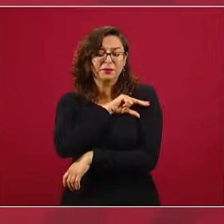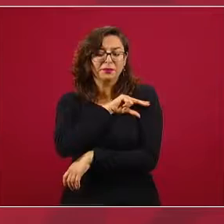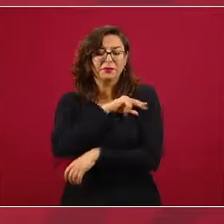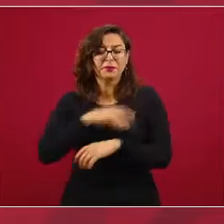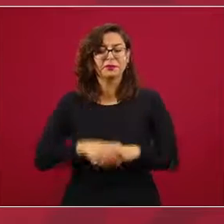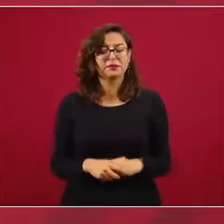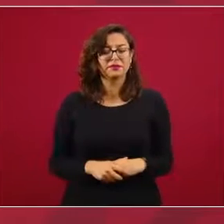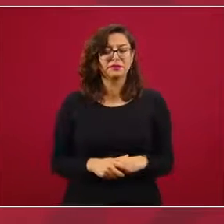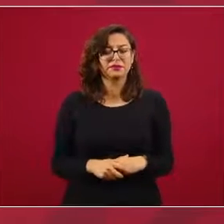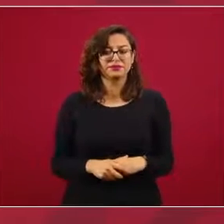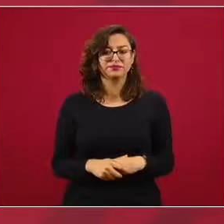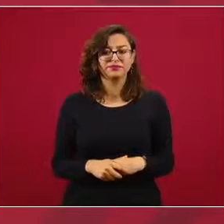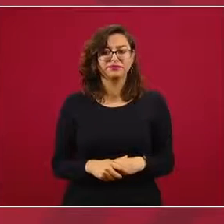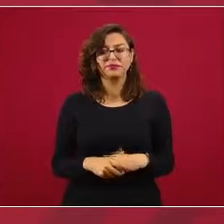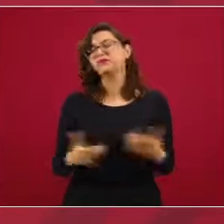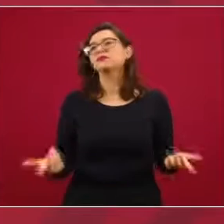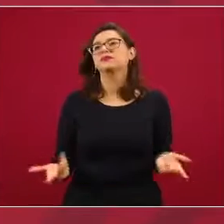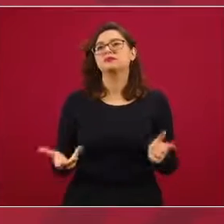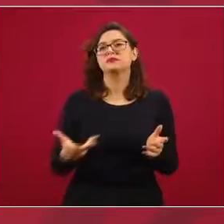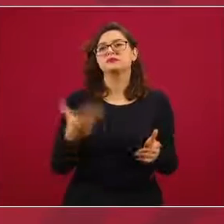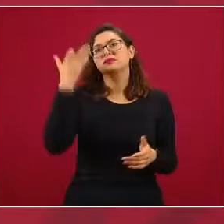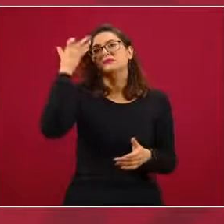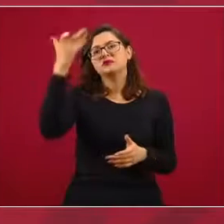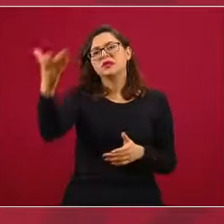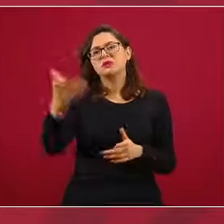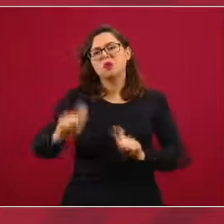primero por 50 años,